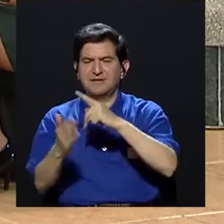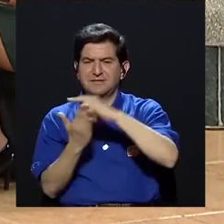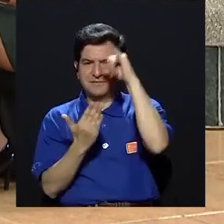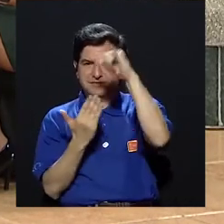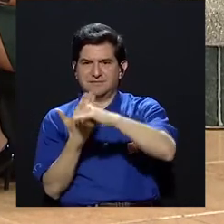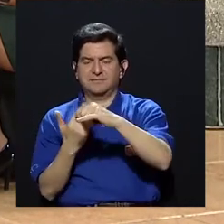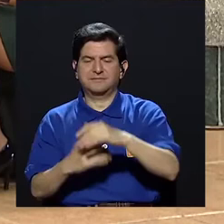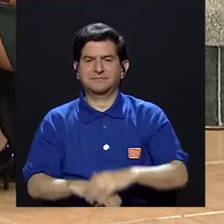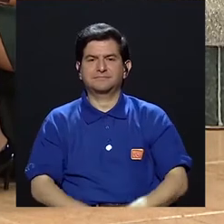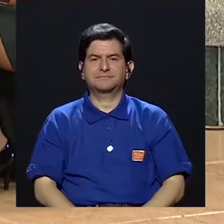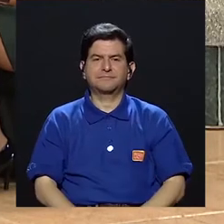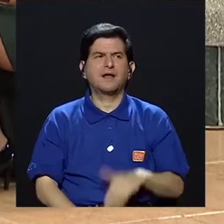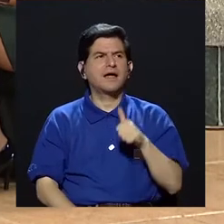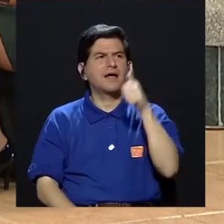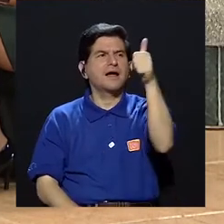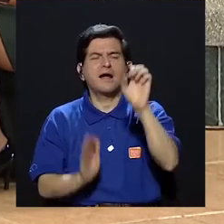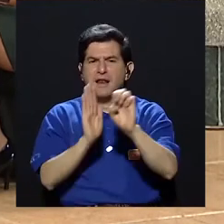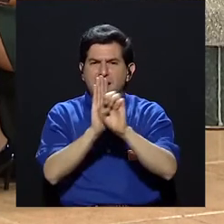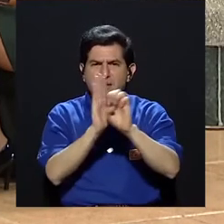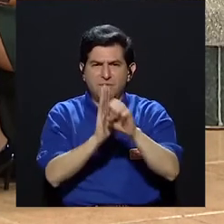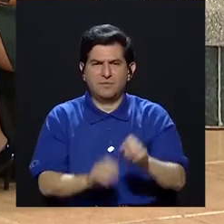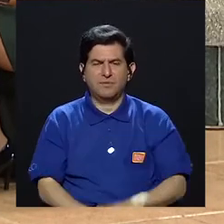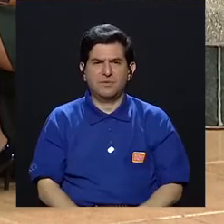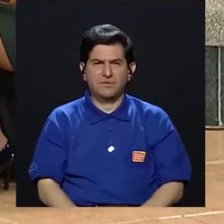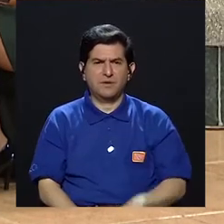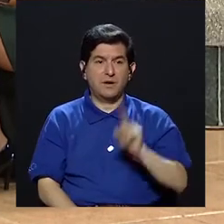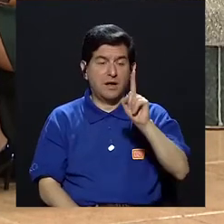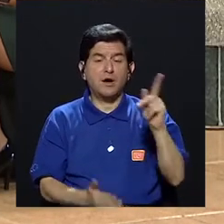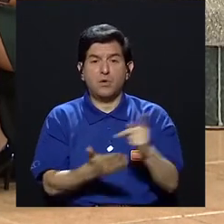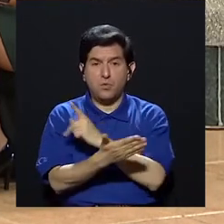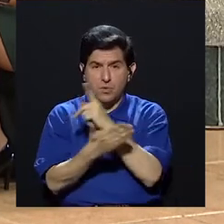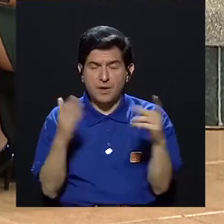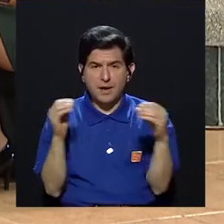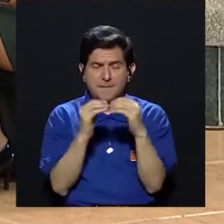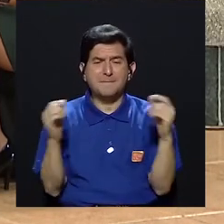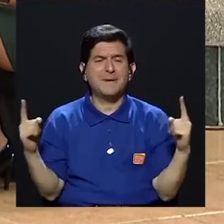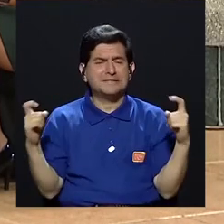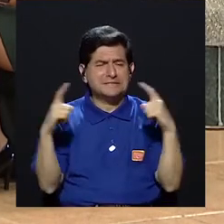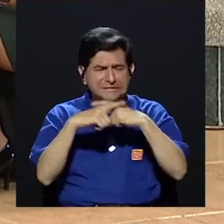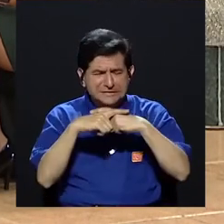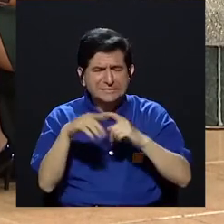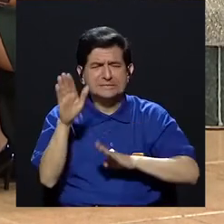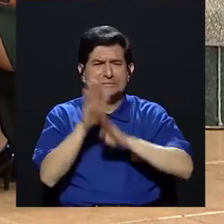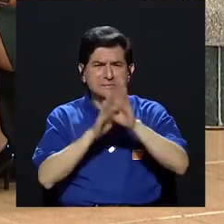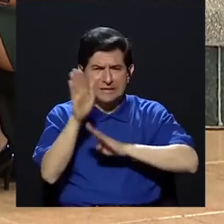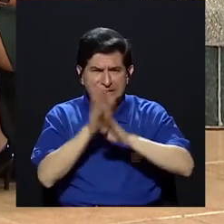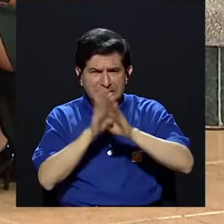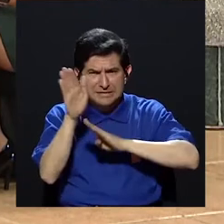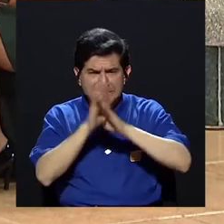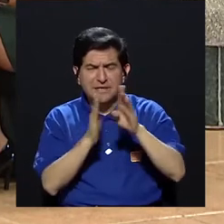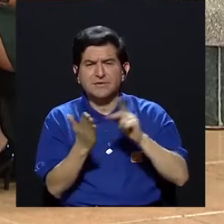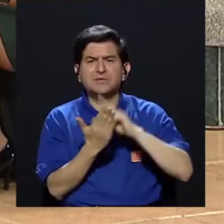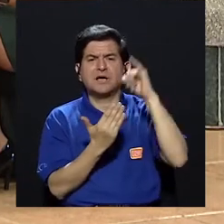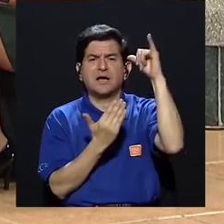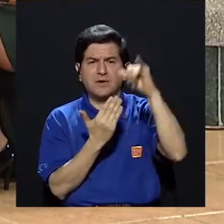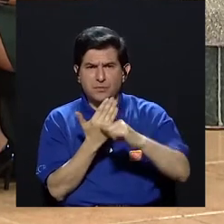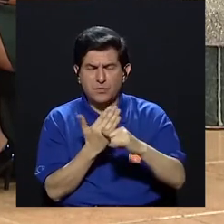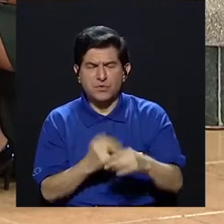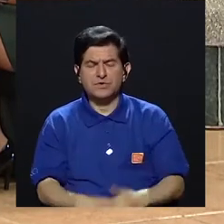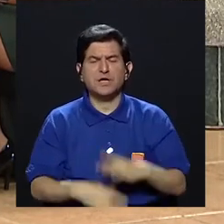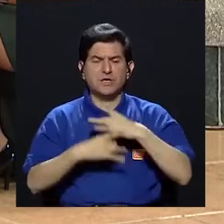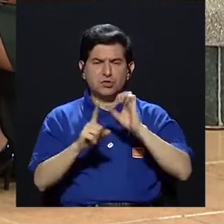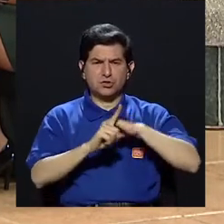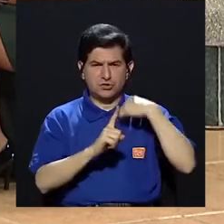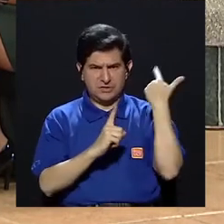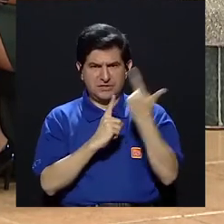proyecto. En Alajuela, por ejemplo, es una de las provincias más complicadas para desarrollar proyectos